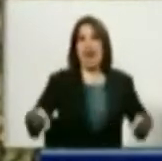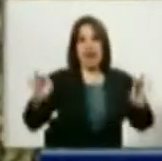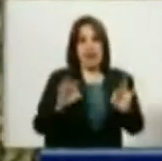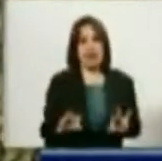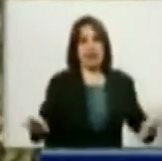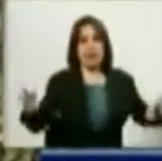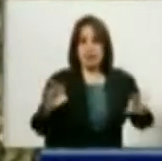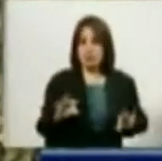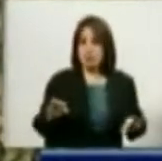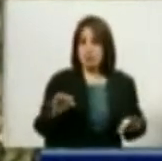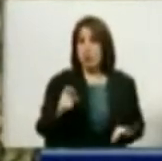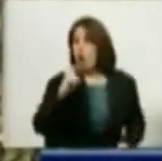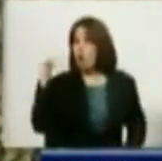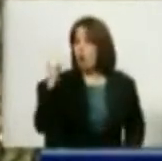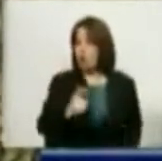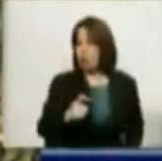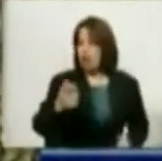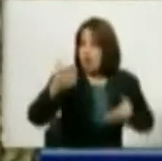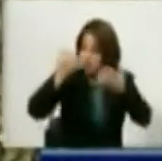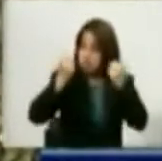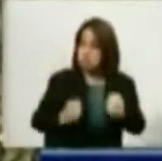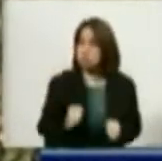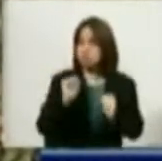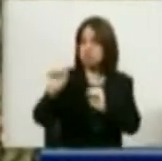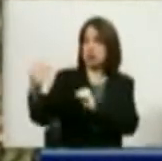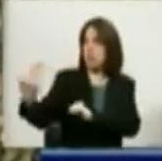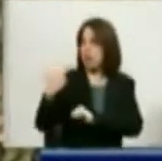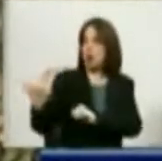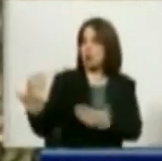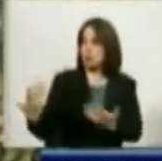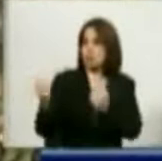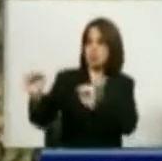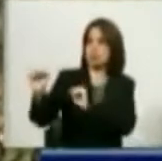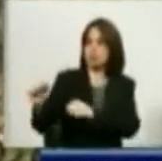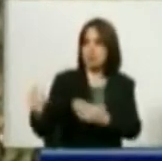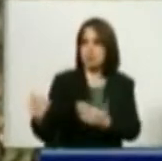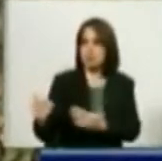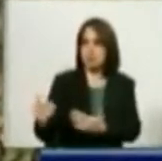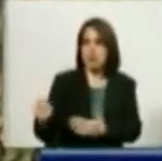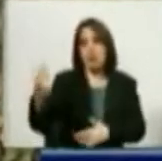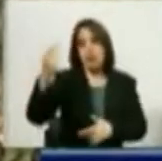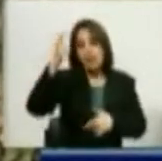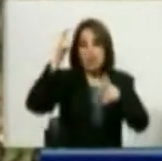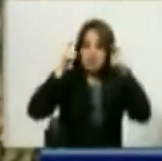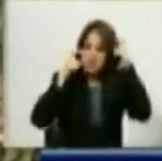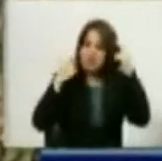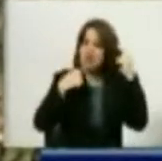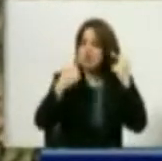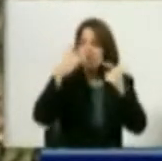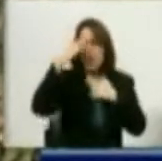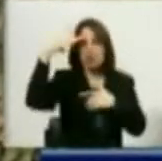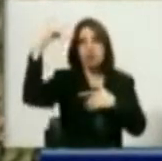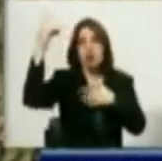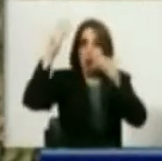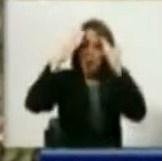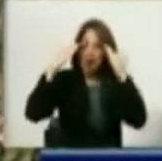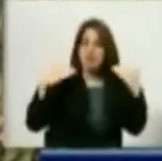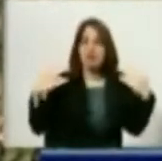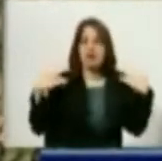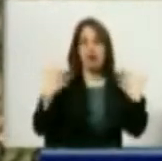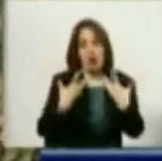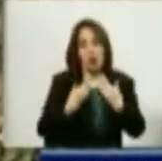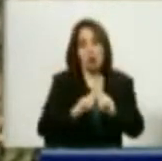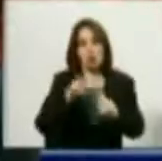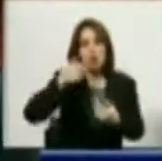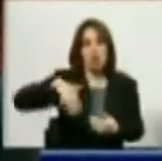era enemigo que le dijeran mire el comandante no se ponía y salía como era Hugo Chávez con Dios y la virgen acompañándolo y con